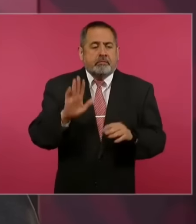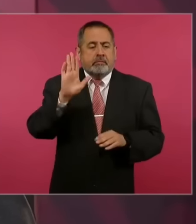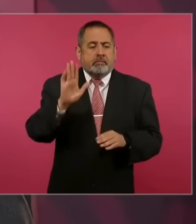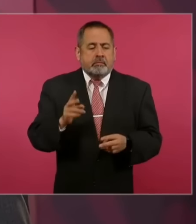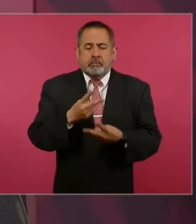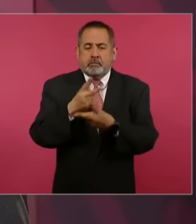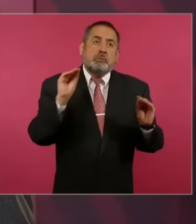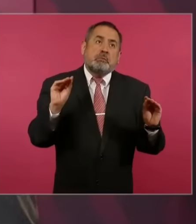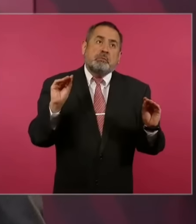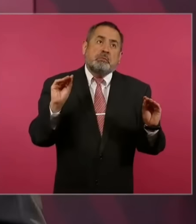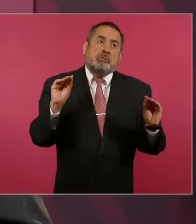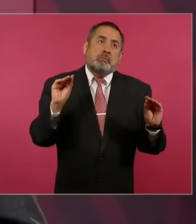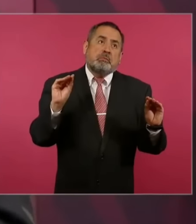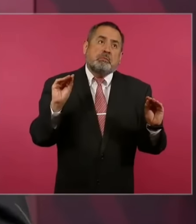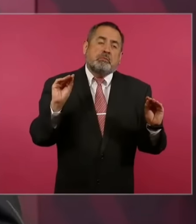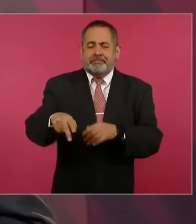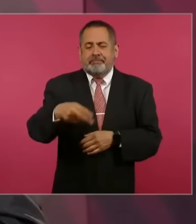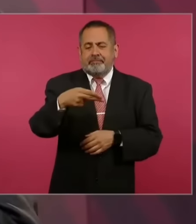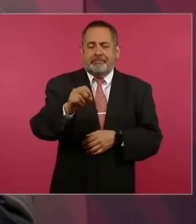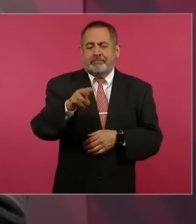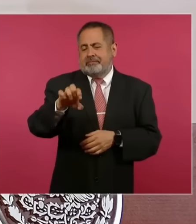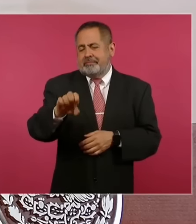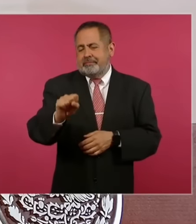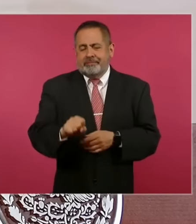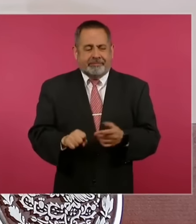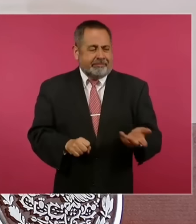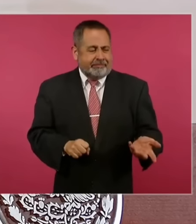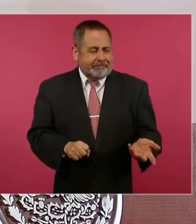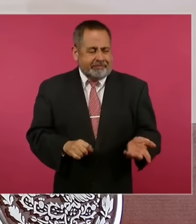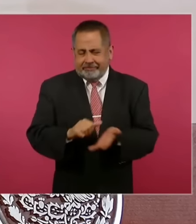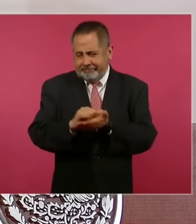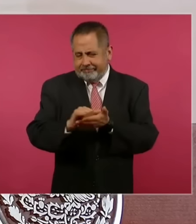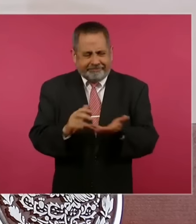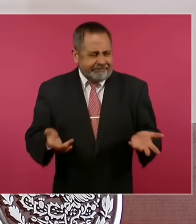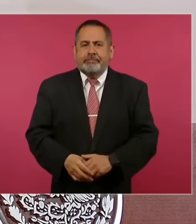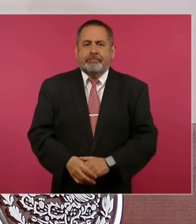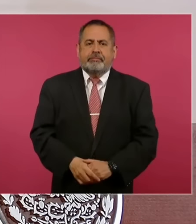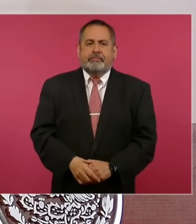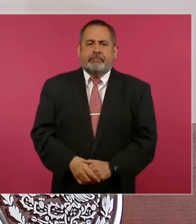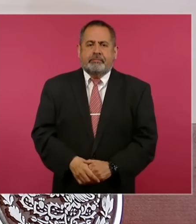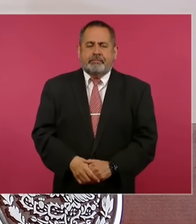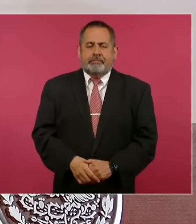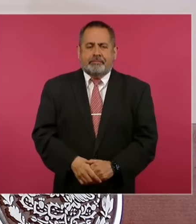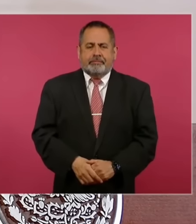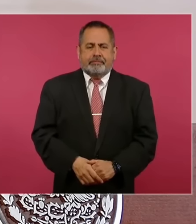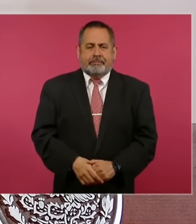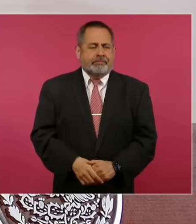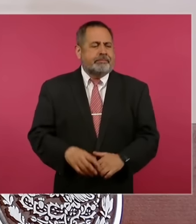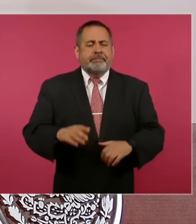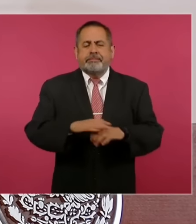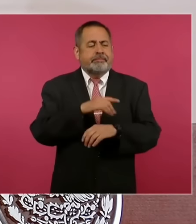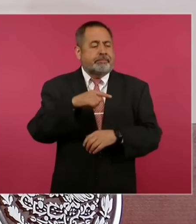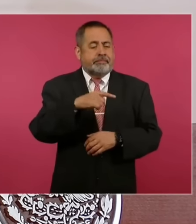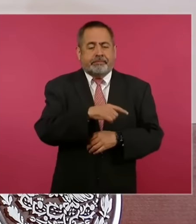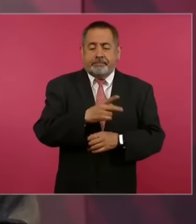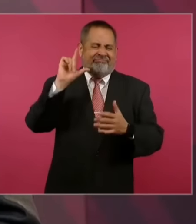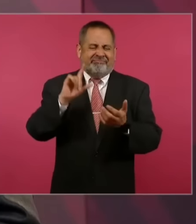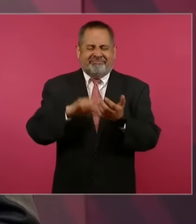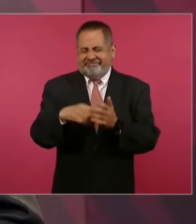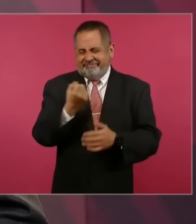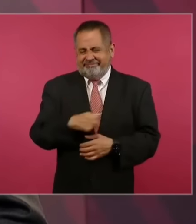los del New York Times? ¿No que son muy profesionales del periodismo? ¿Por qué el premio Nobel del